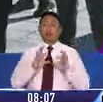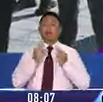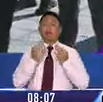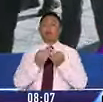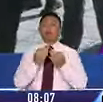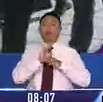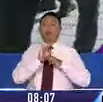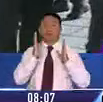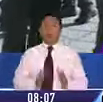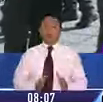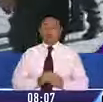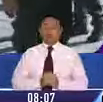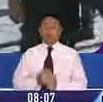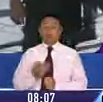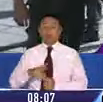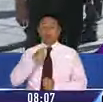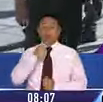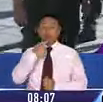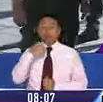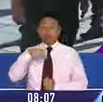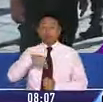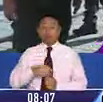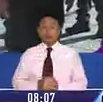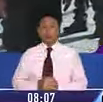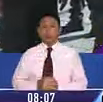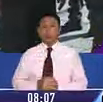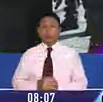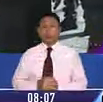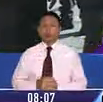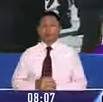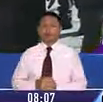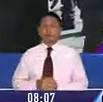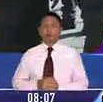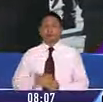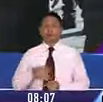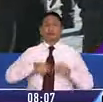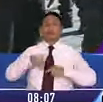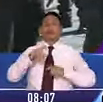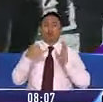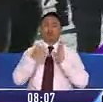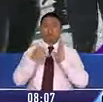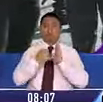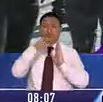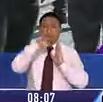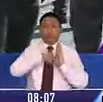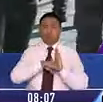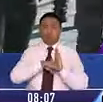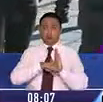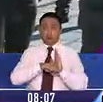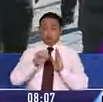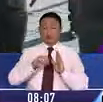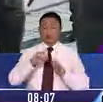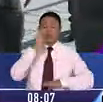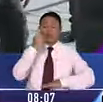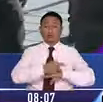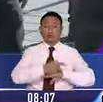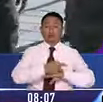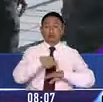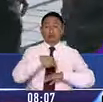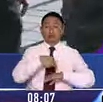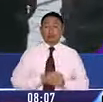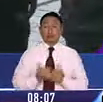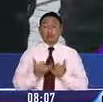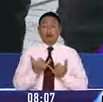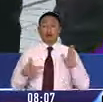y también ha dicho o ha adelantado que reduce algunos impuestos a través de este decreto que se convierte en ley.